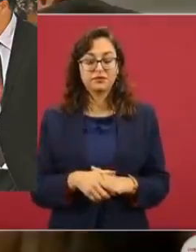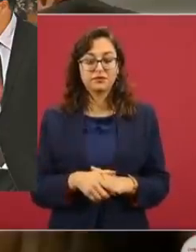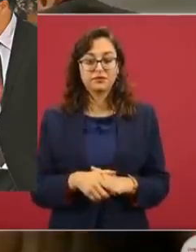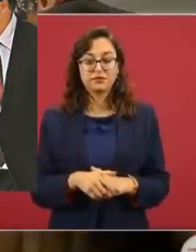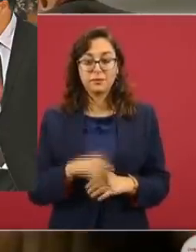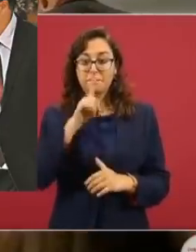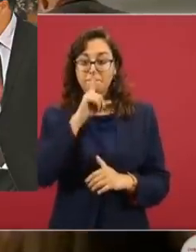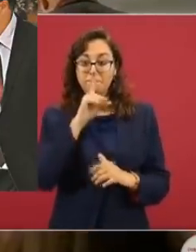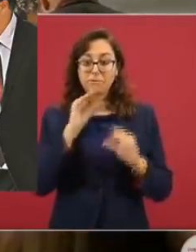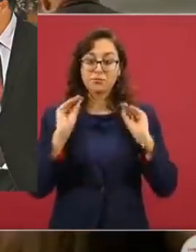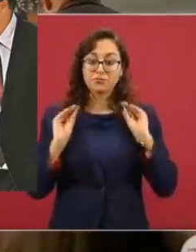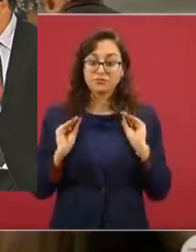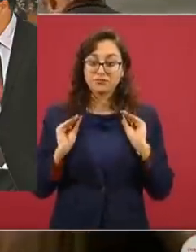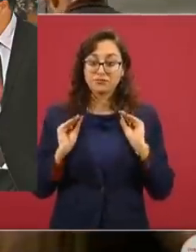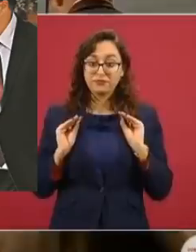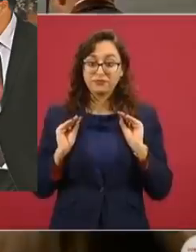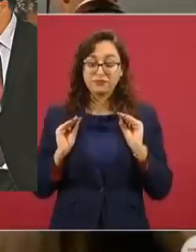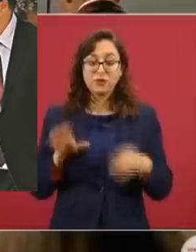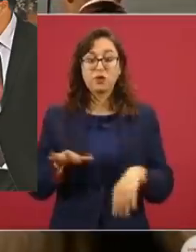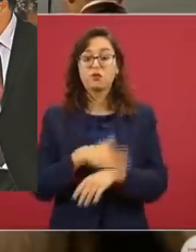responda porque le va peor.